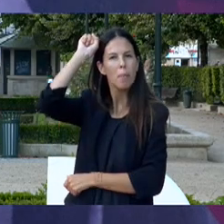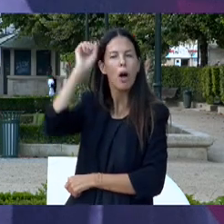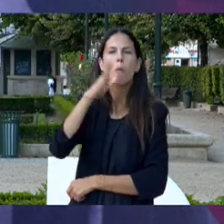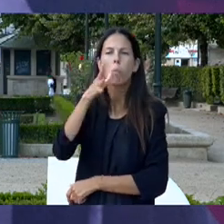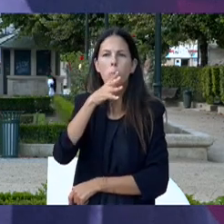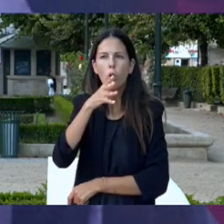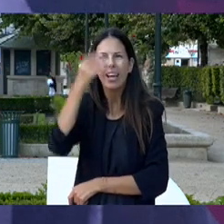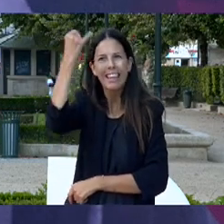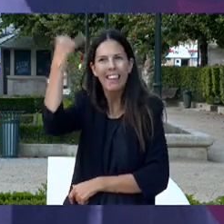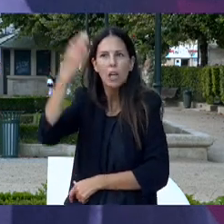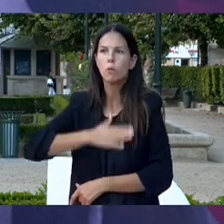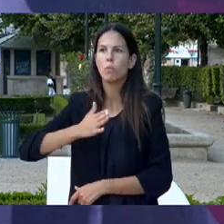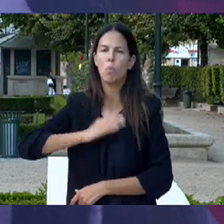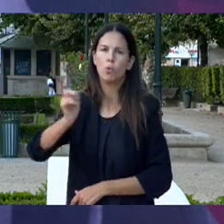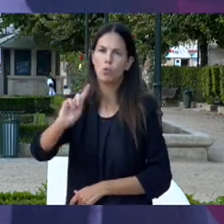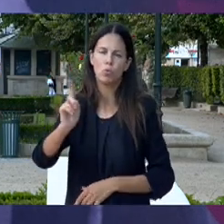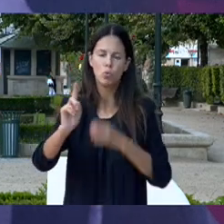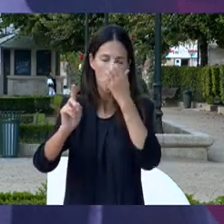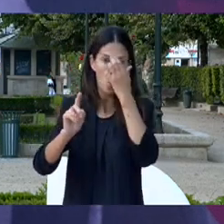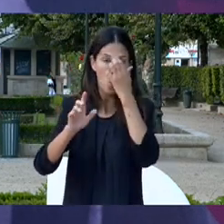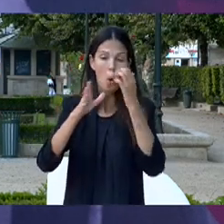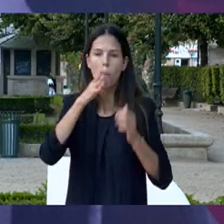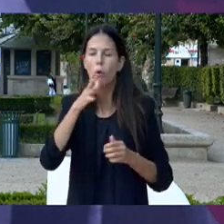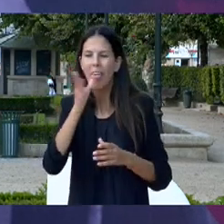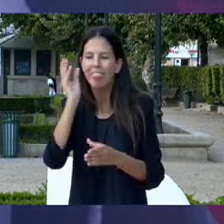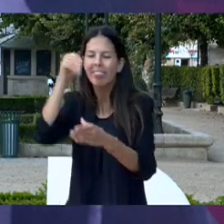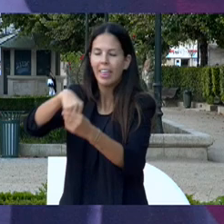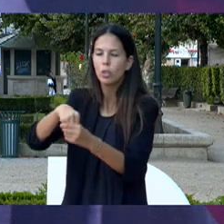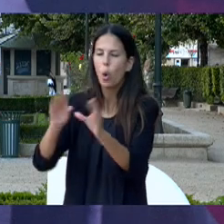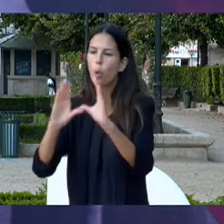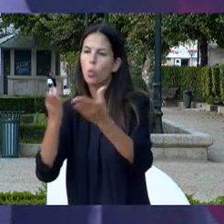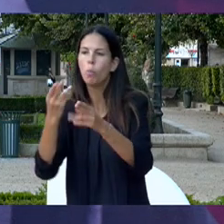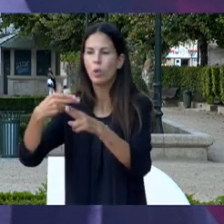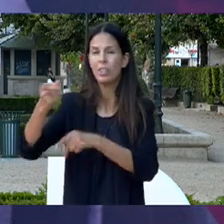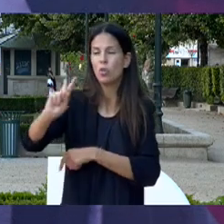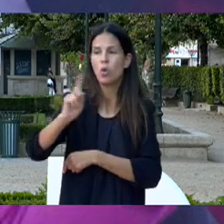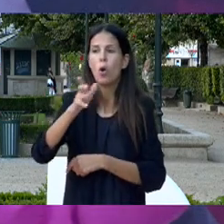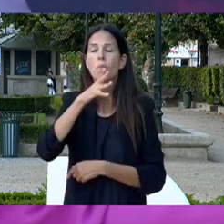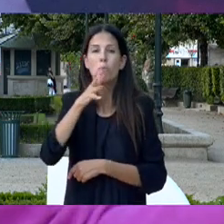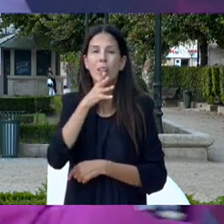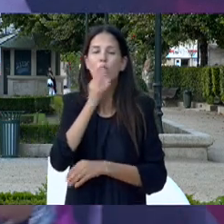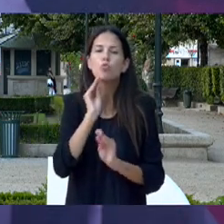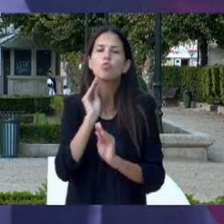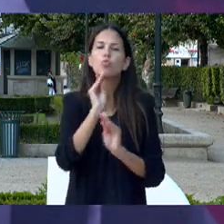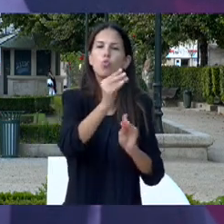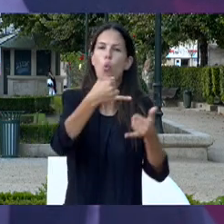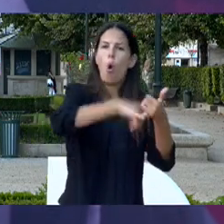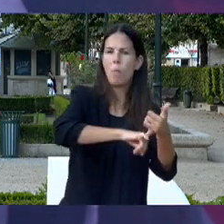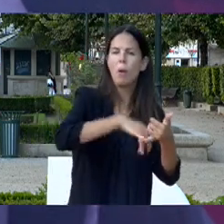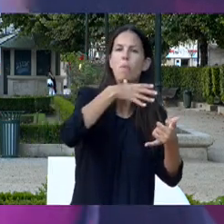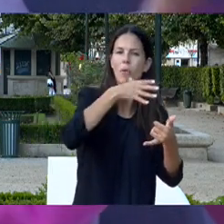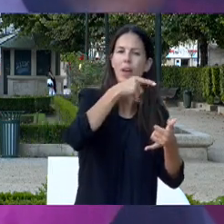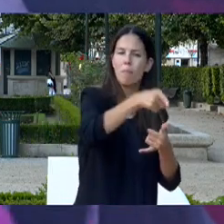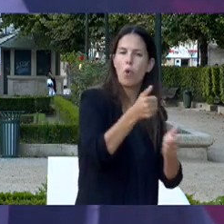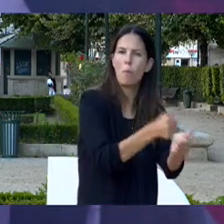polas súas propias ideas, non por militar políticamente, ideolóxicamente, sino simplemente porque o seu home, por exemplo, estaba sendo